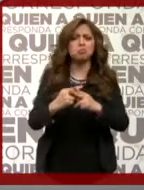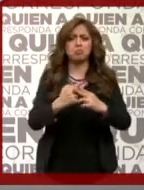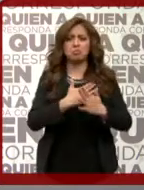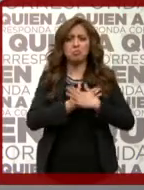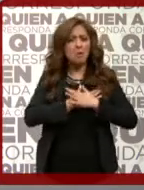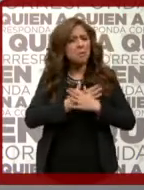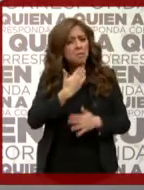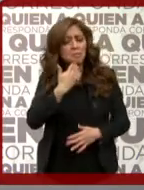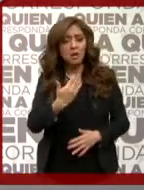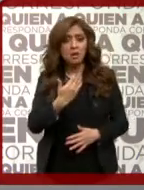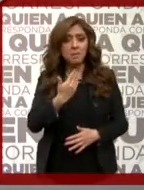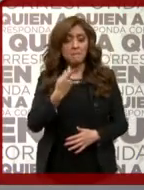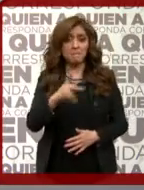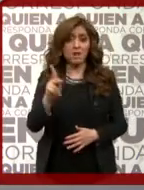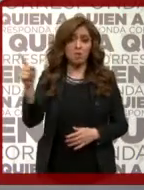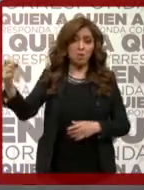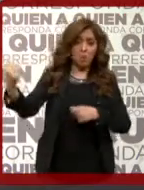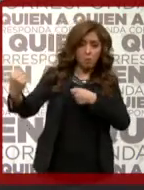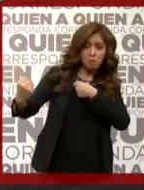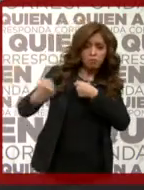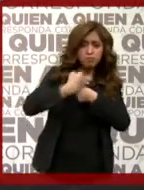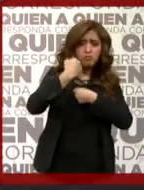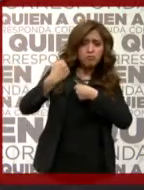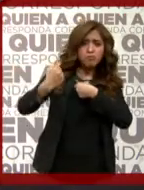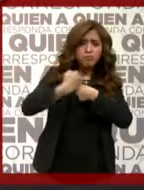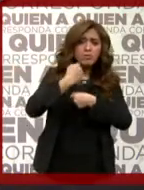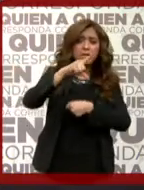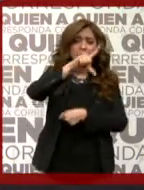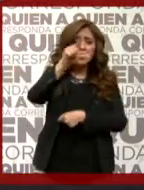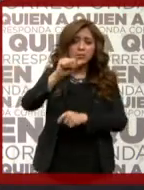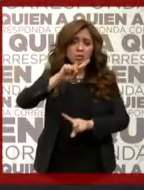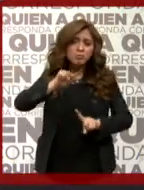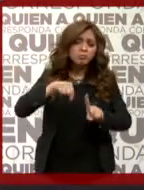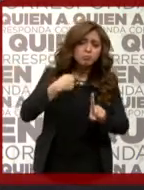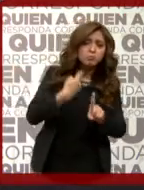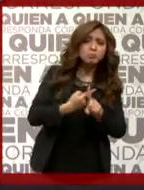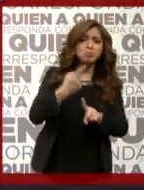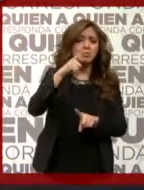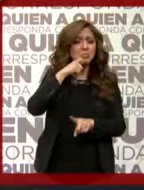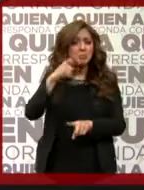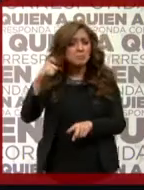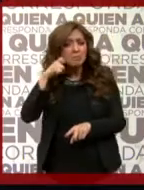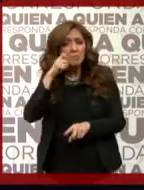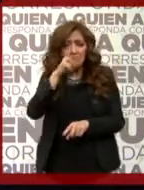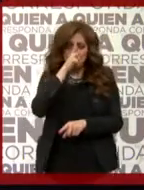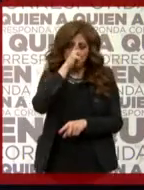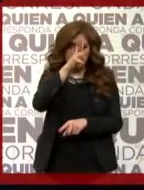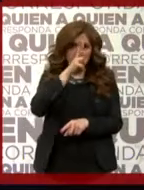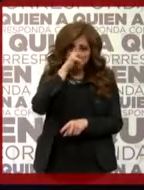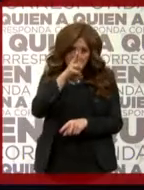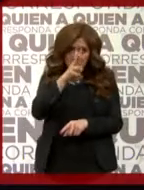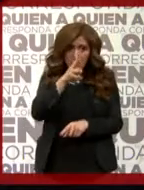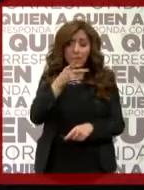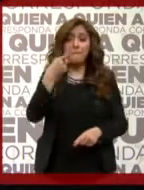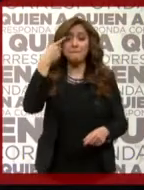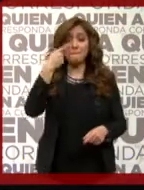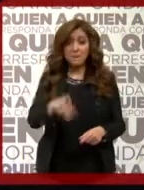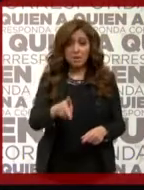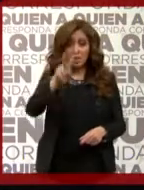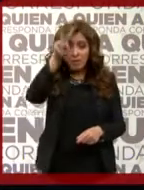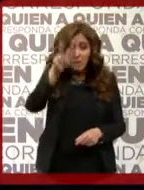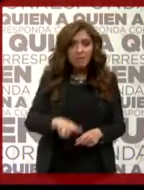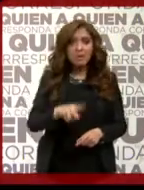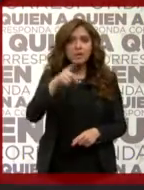de golpes y violaciones por parte de él durante el transcurso de la relación. Asegura que una razón muy poderosa le